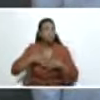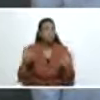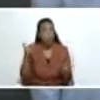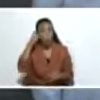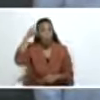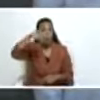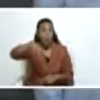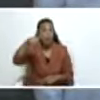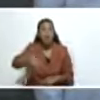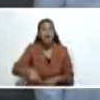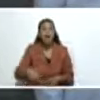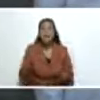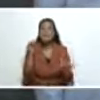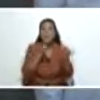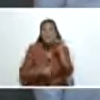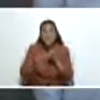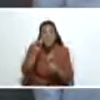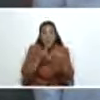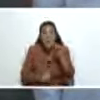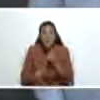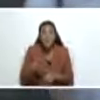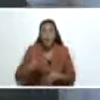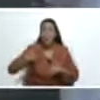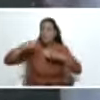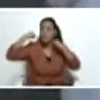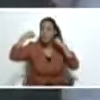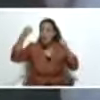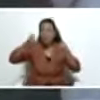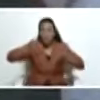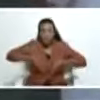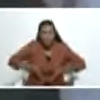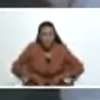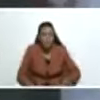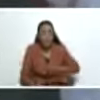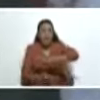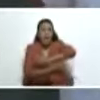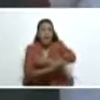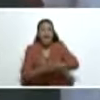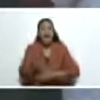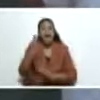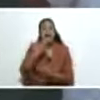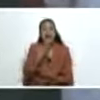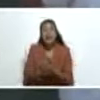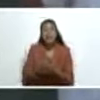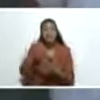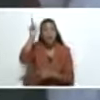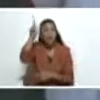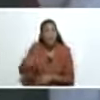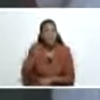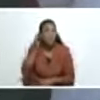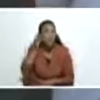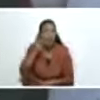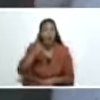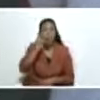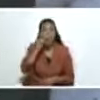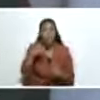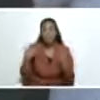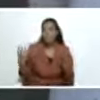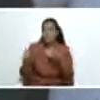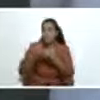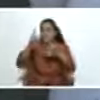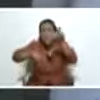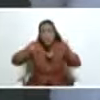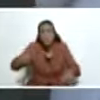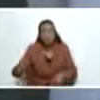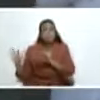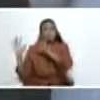hoy ese bebé es un patriota, gracias a Sonia y a los miles de hombres y mujeres que